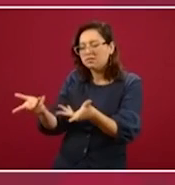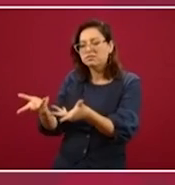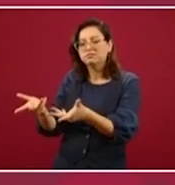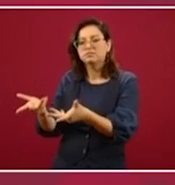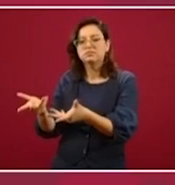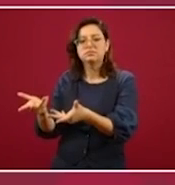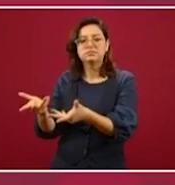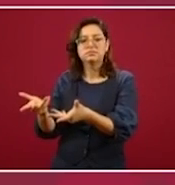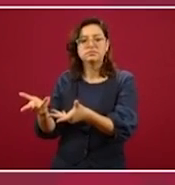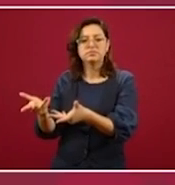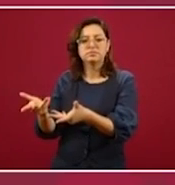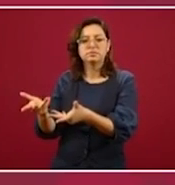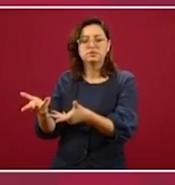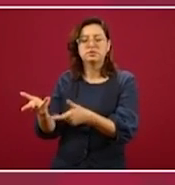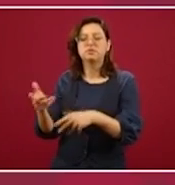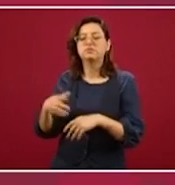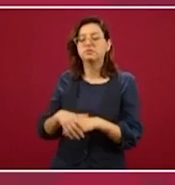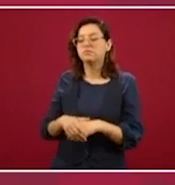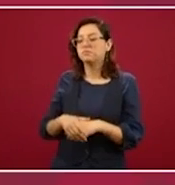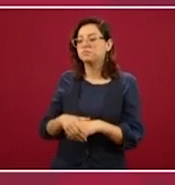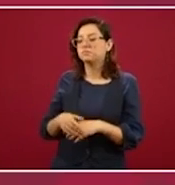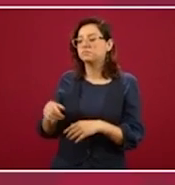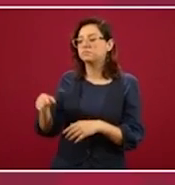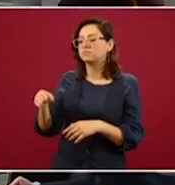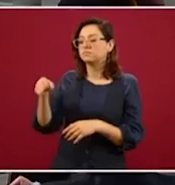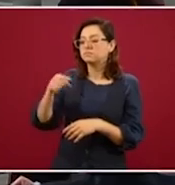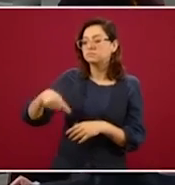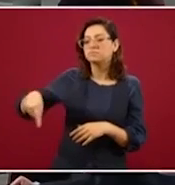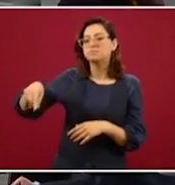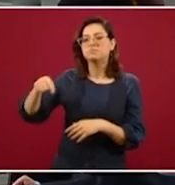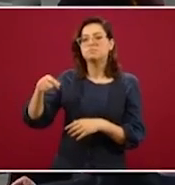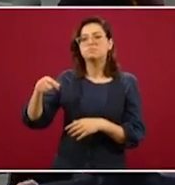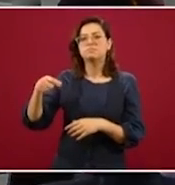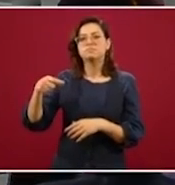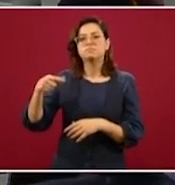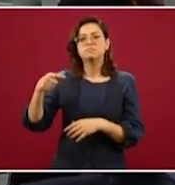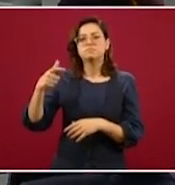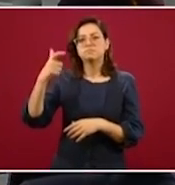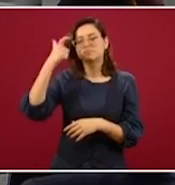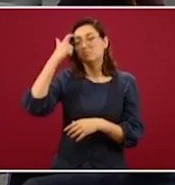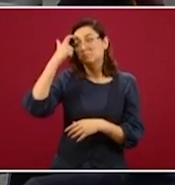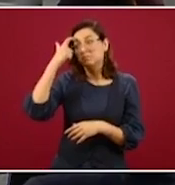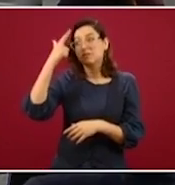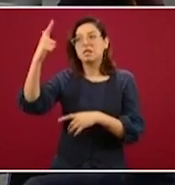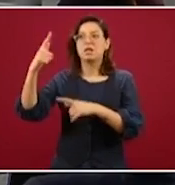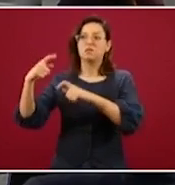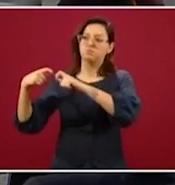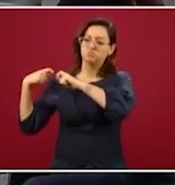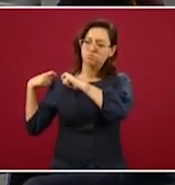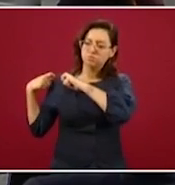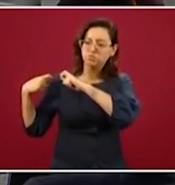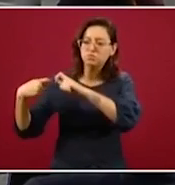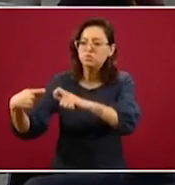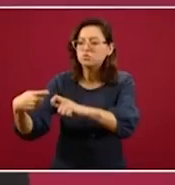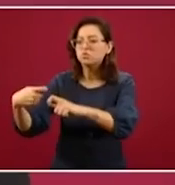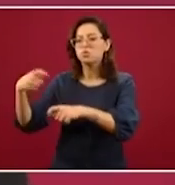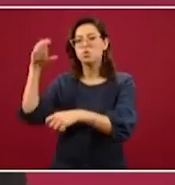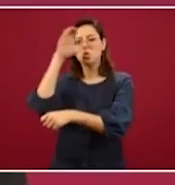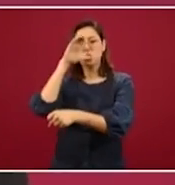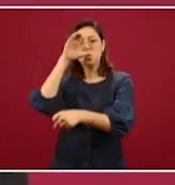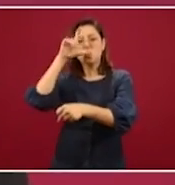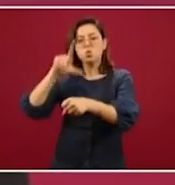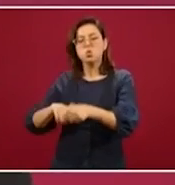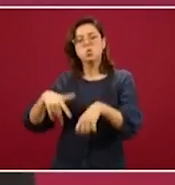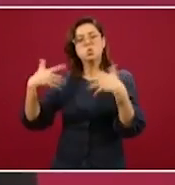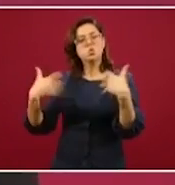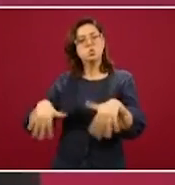México es un país con una tradición cultural